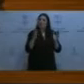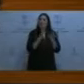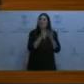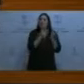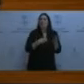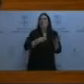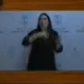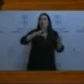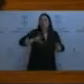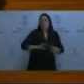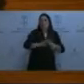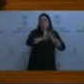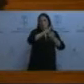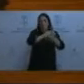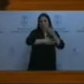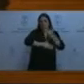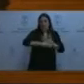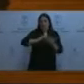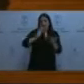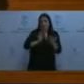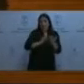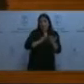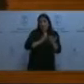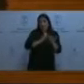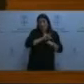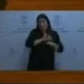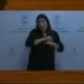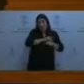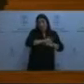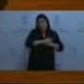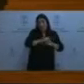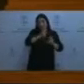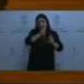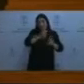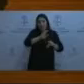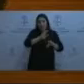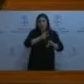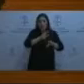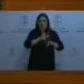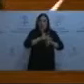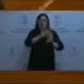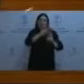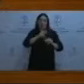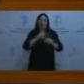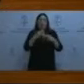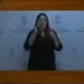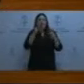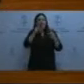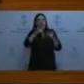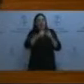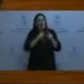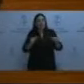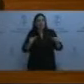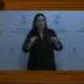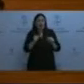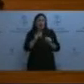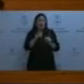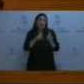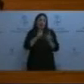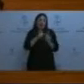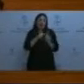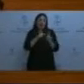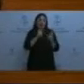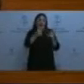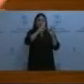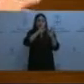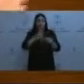sobre Discapacidad, la hoja de ruta que debe seguir la Administración pública, también la asturiana, para conseguir que todas las administraciones públicas